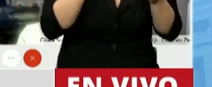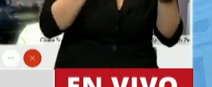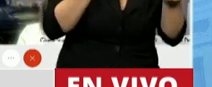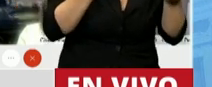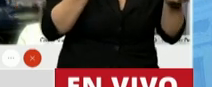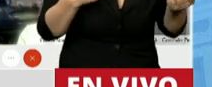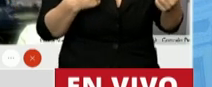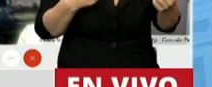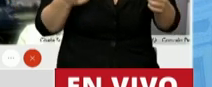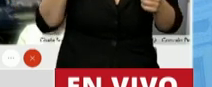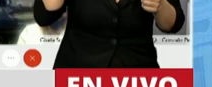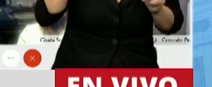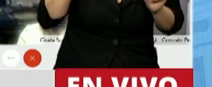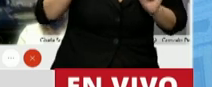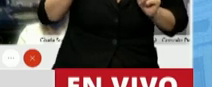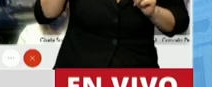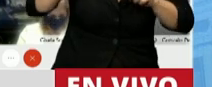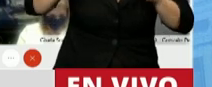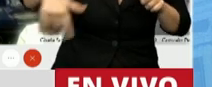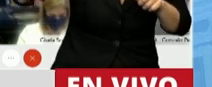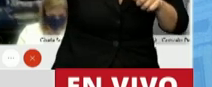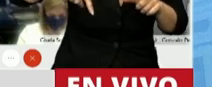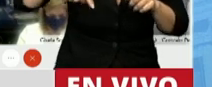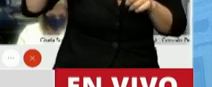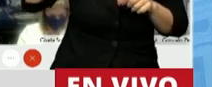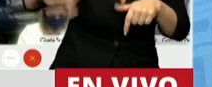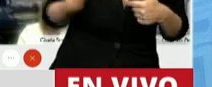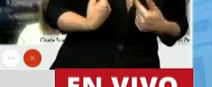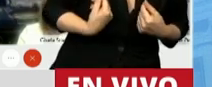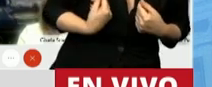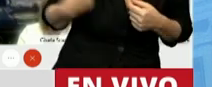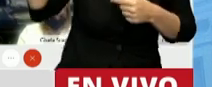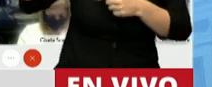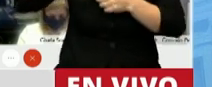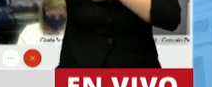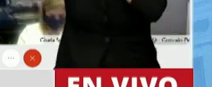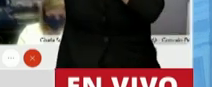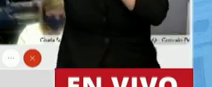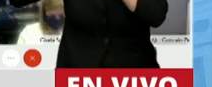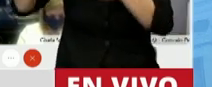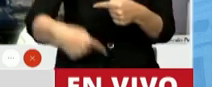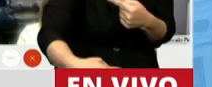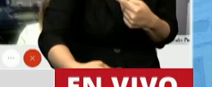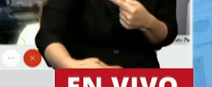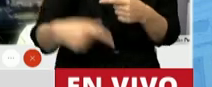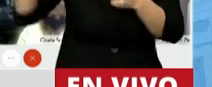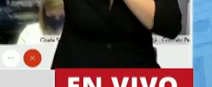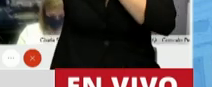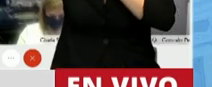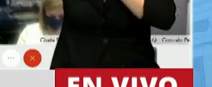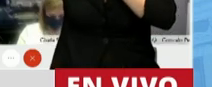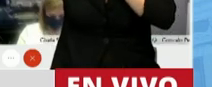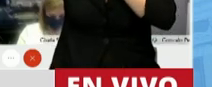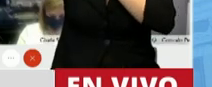la mayoría de los que estamos acá, que descendemos de inmigrantes, que llegaron a la Argentina muchos en barco después de